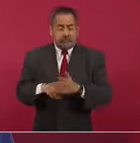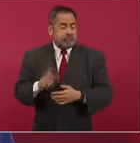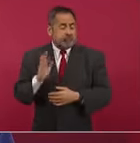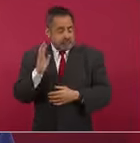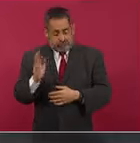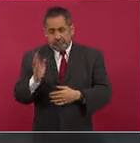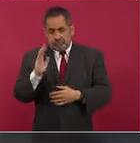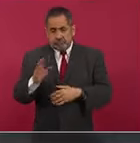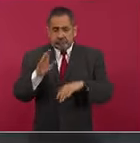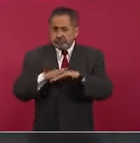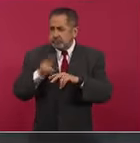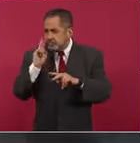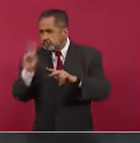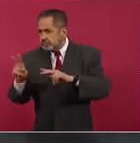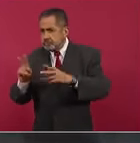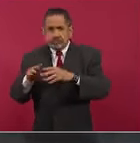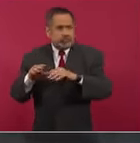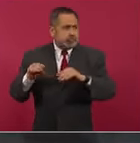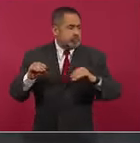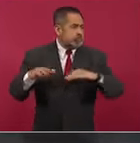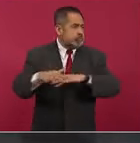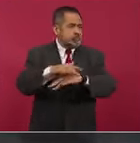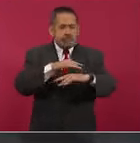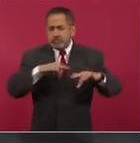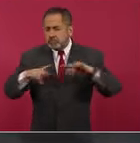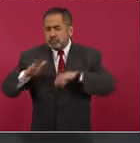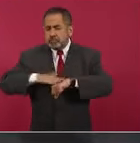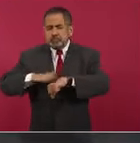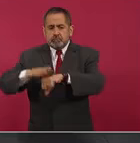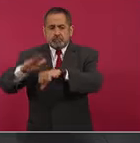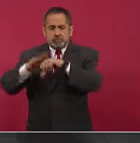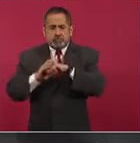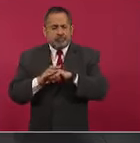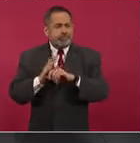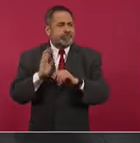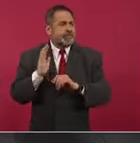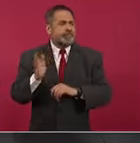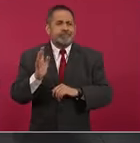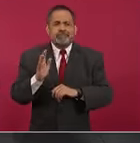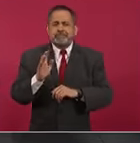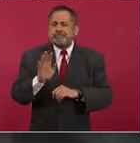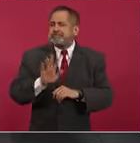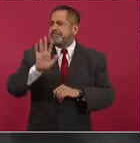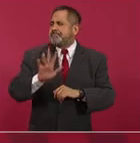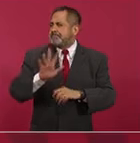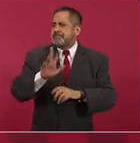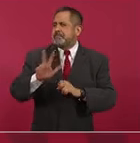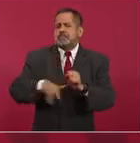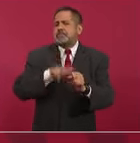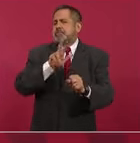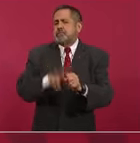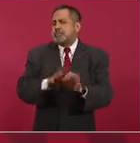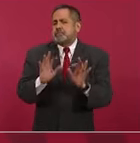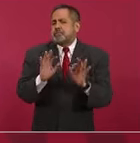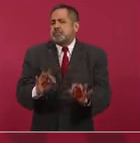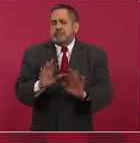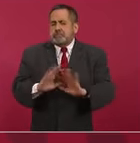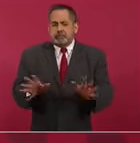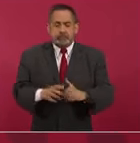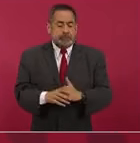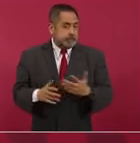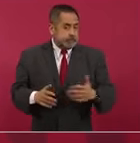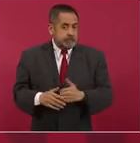movimiento en lo que se refiere al tránsito, porque ya se está a la normalidad. Yo creo que sí es importante, insistimos, más que nada porque viene